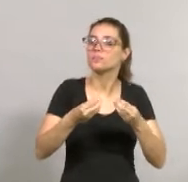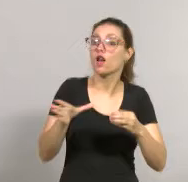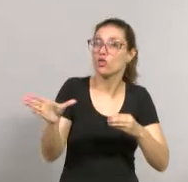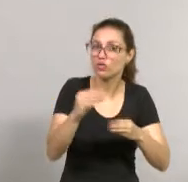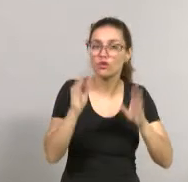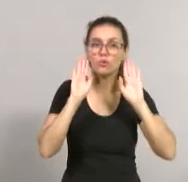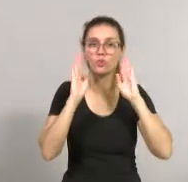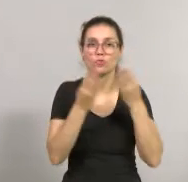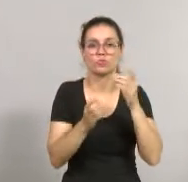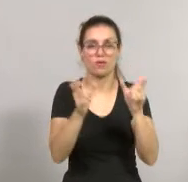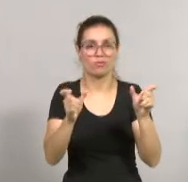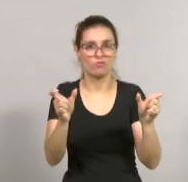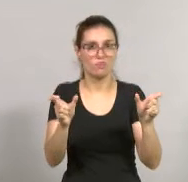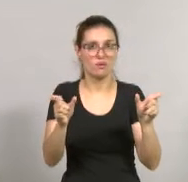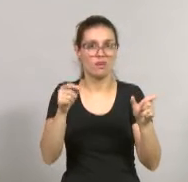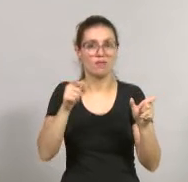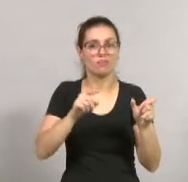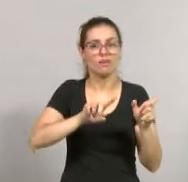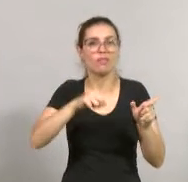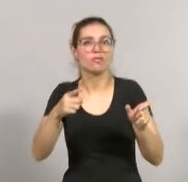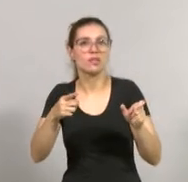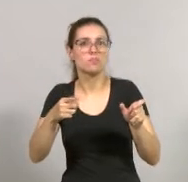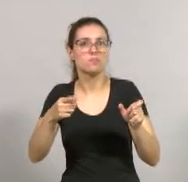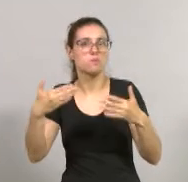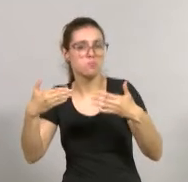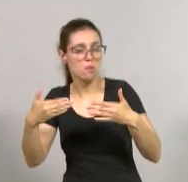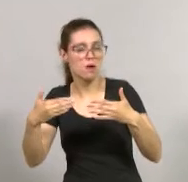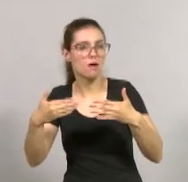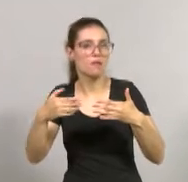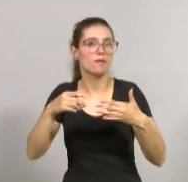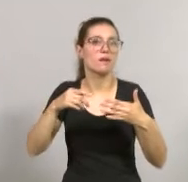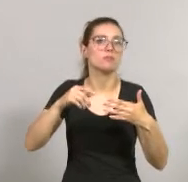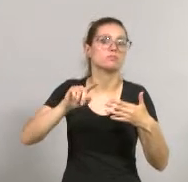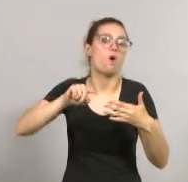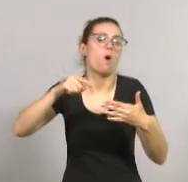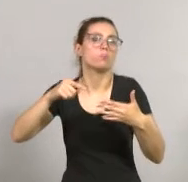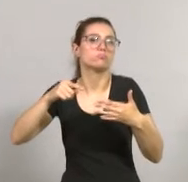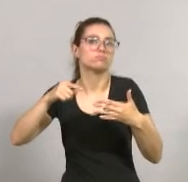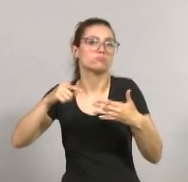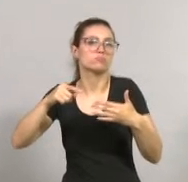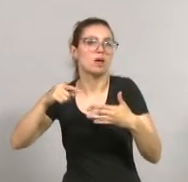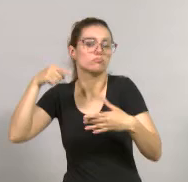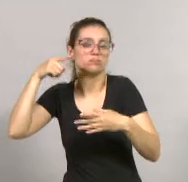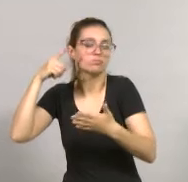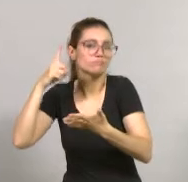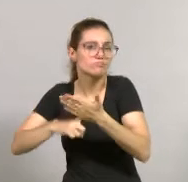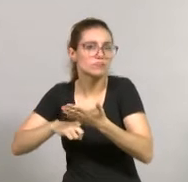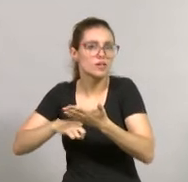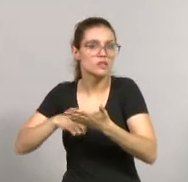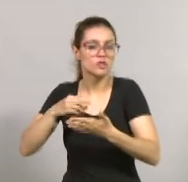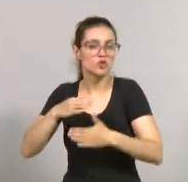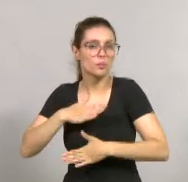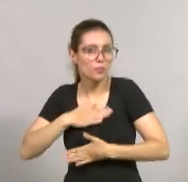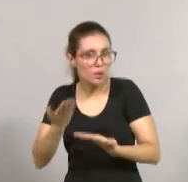nuestros estudiantes y finalmente, si no optan por ello, será su propia decisión, pero no que sean